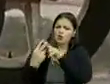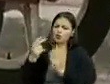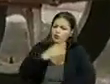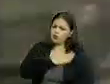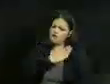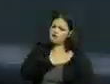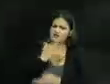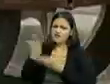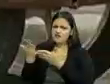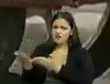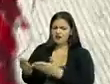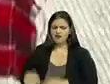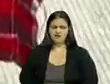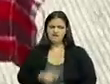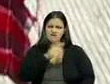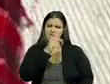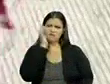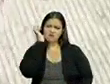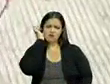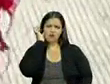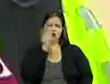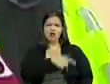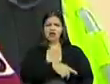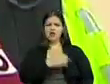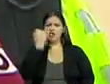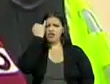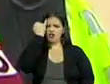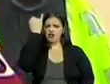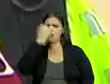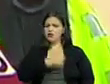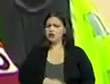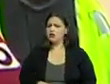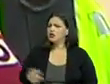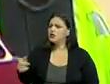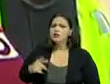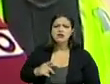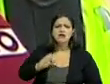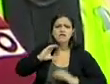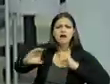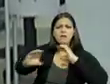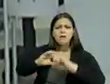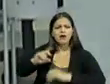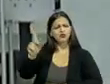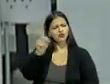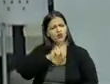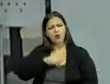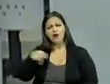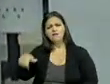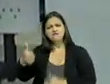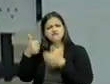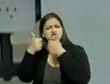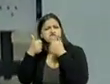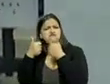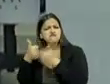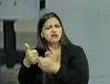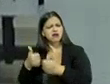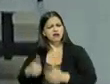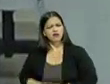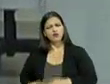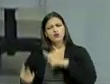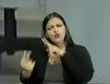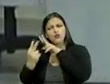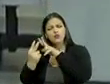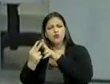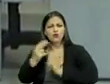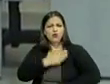extraña ver la actitud que lo están acusando. Tuvimos la denuncia, inmediatamente procedimos a colaborar. En este caso, como